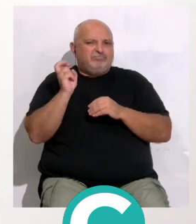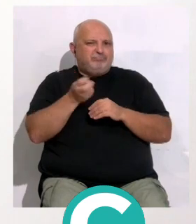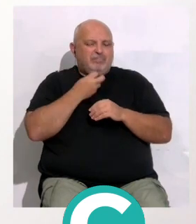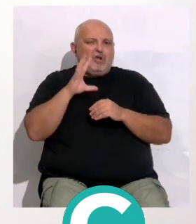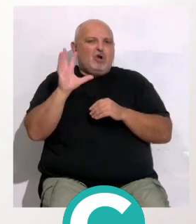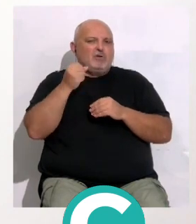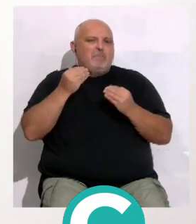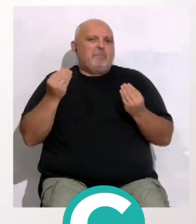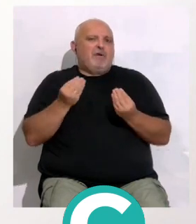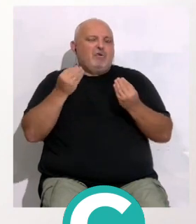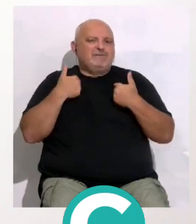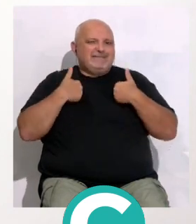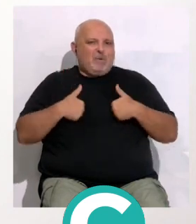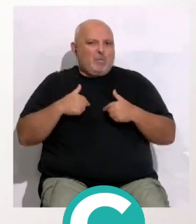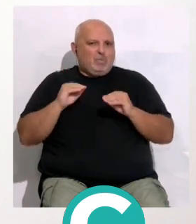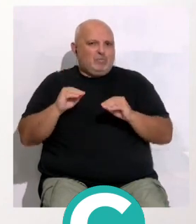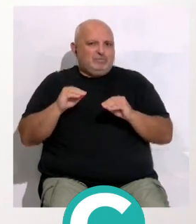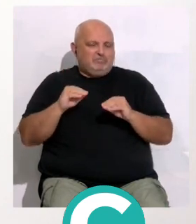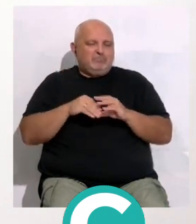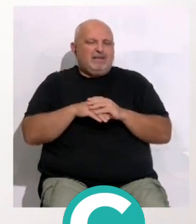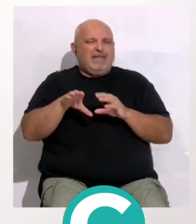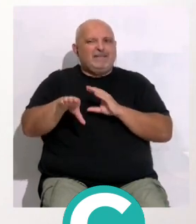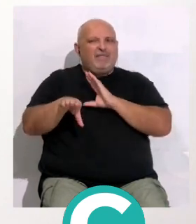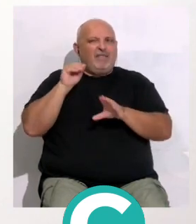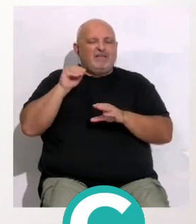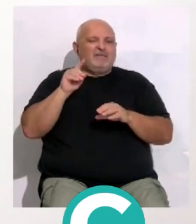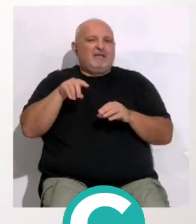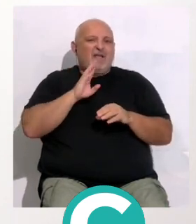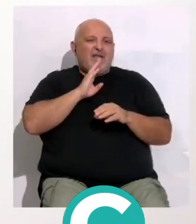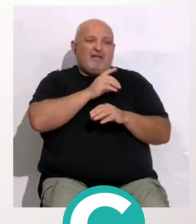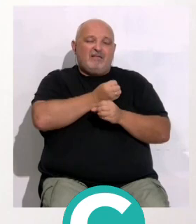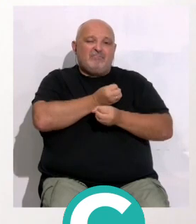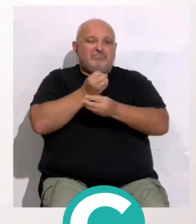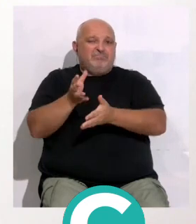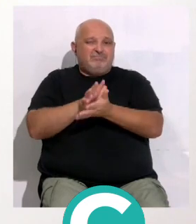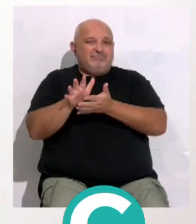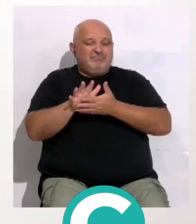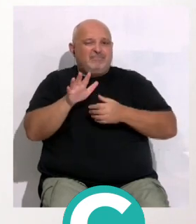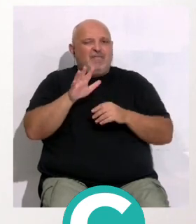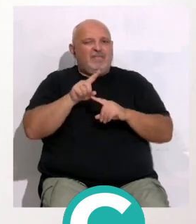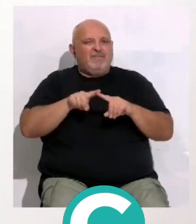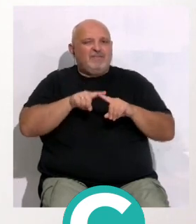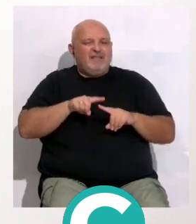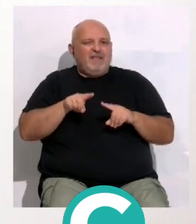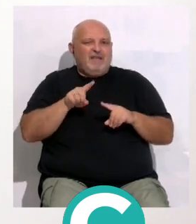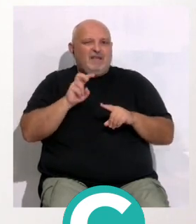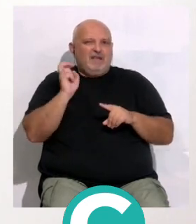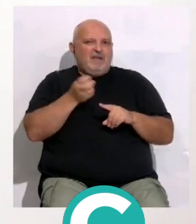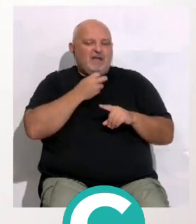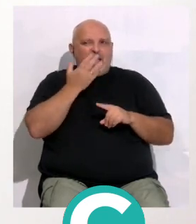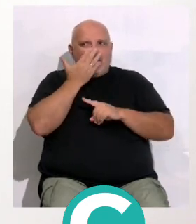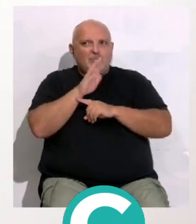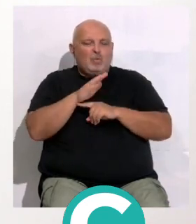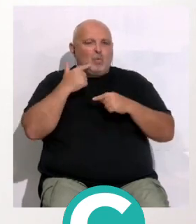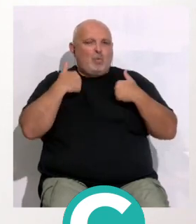final conseguimos mejorar su salud y entender mejor, como comentaba mi compañero, a través de las diferentes variables cómo está comportándose